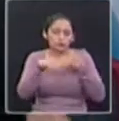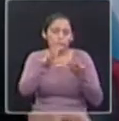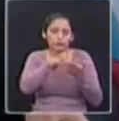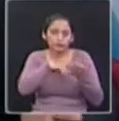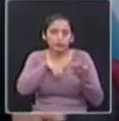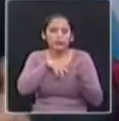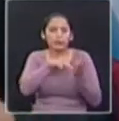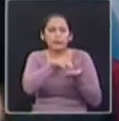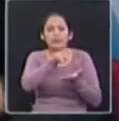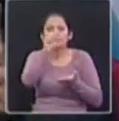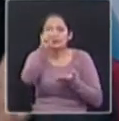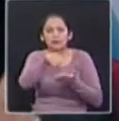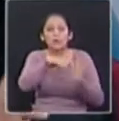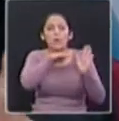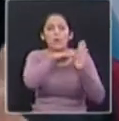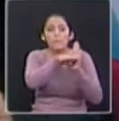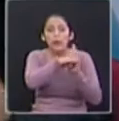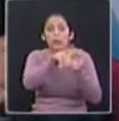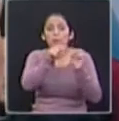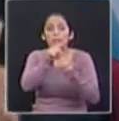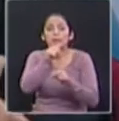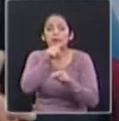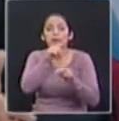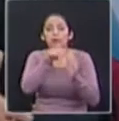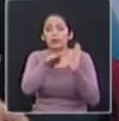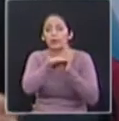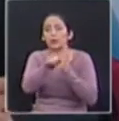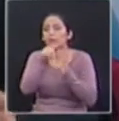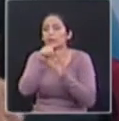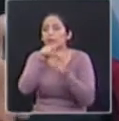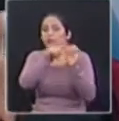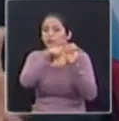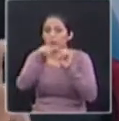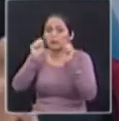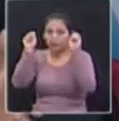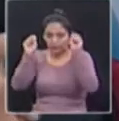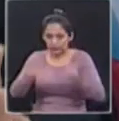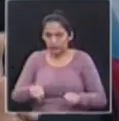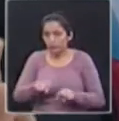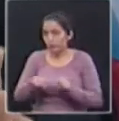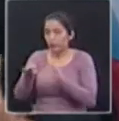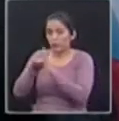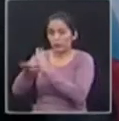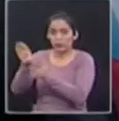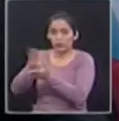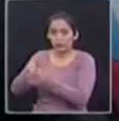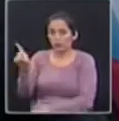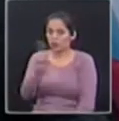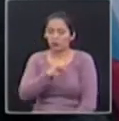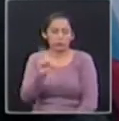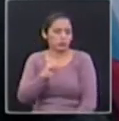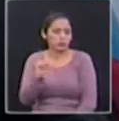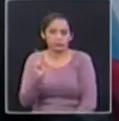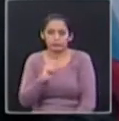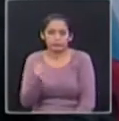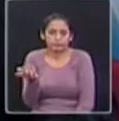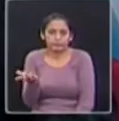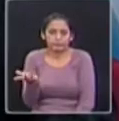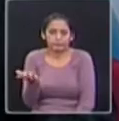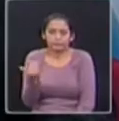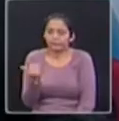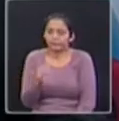telefónicas cualquier institución privada pero no el banco central porque ya no tiene la que no debe tener la capacidad de emitir por eso estamos